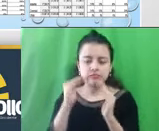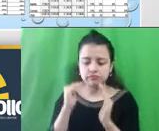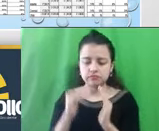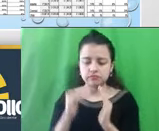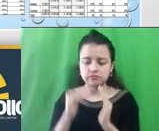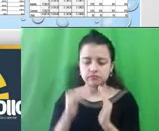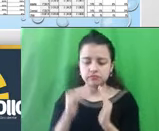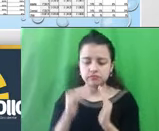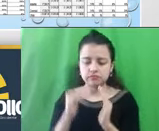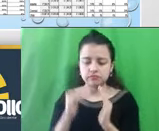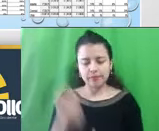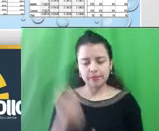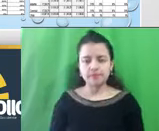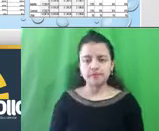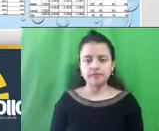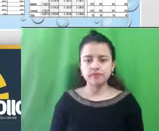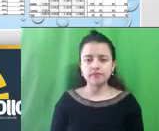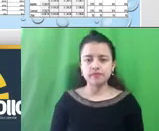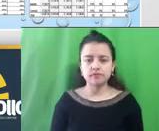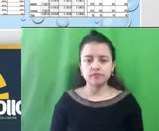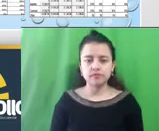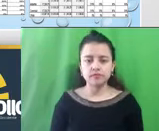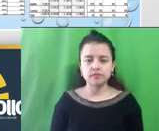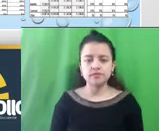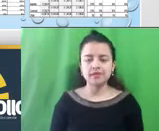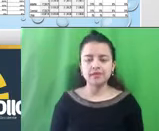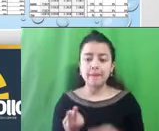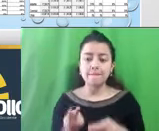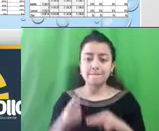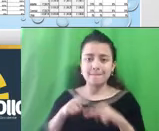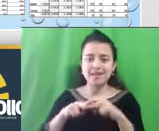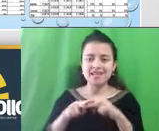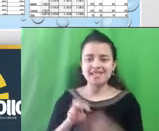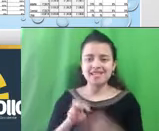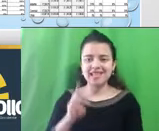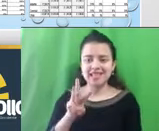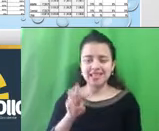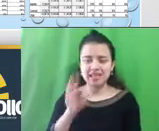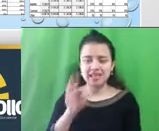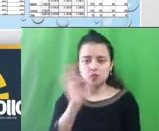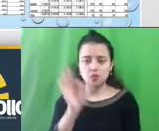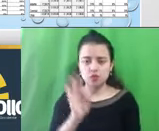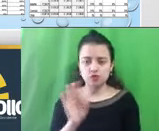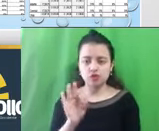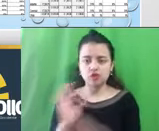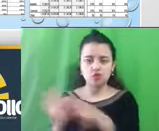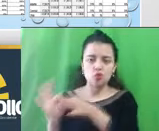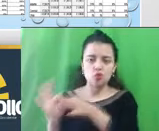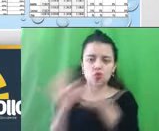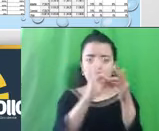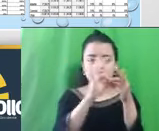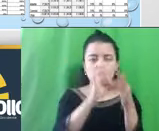a un ajuste tarifario del 3% al llegar al IPC. De